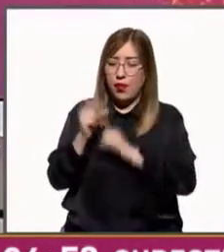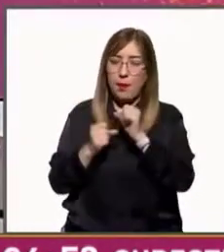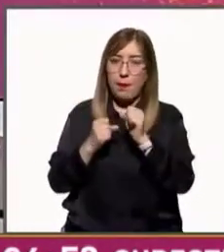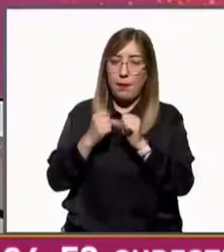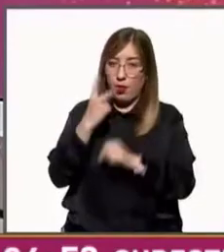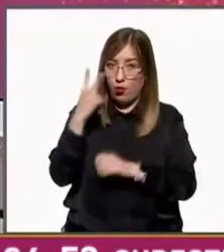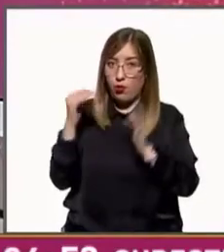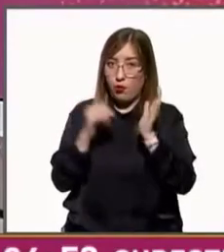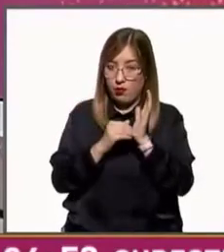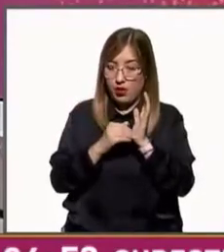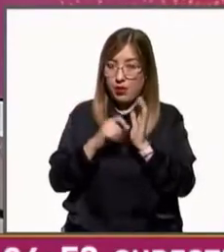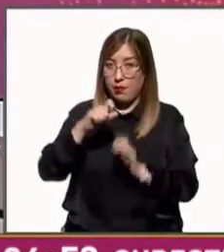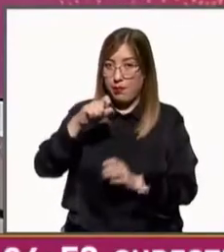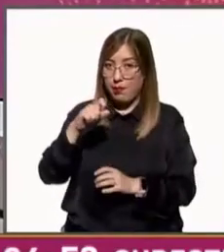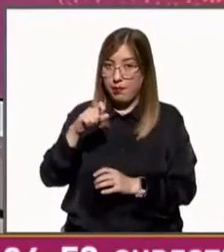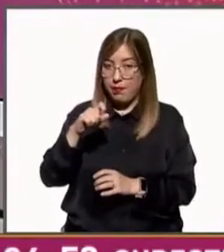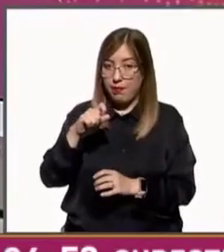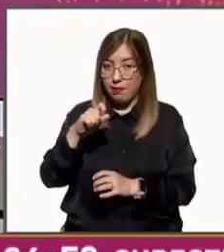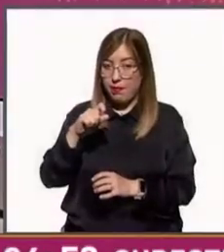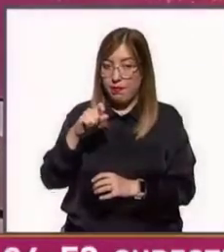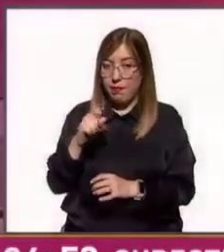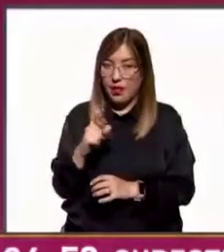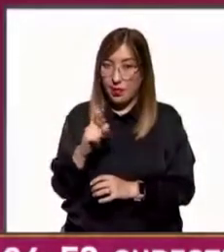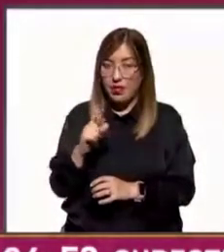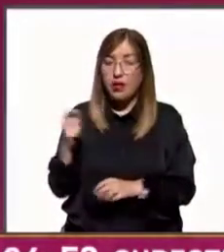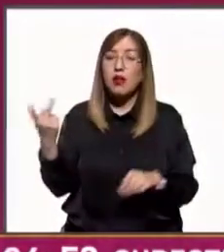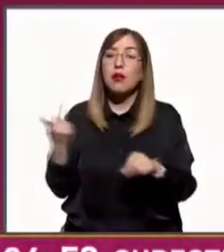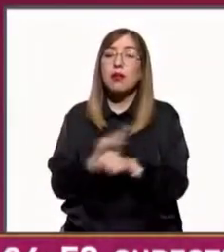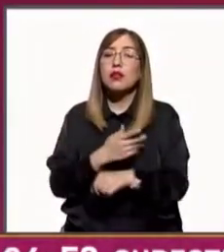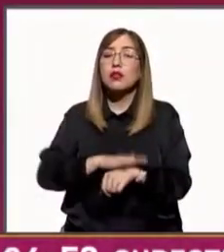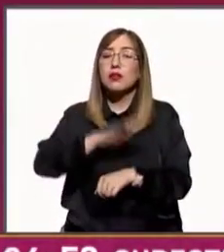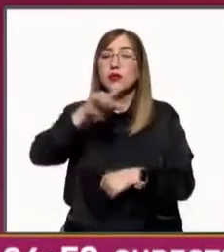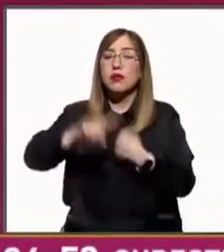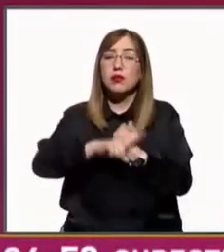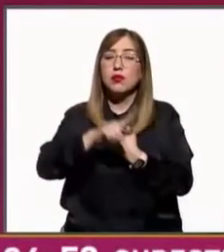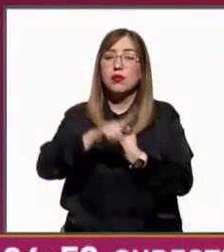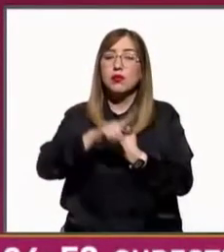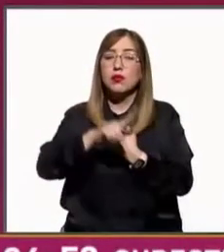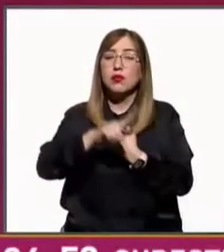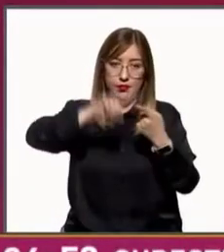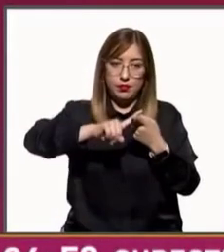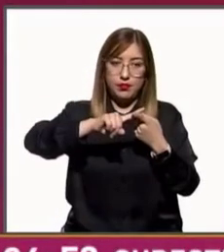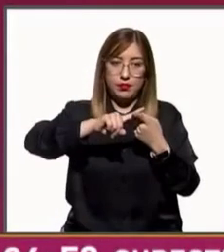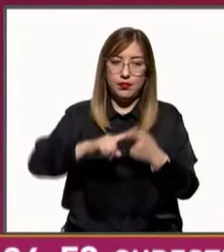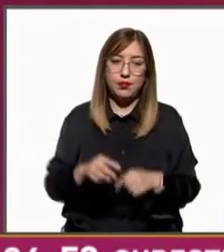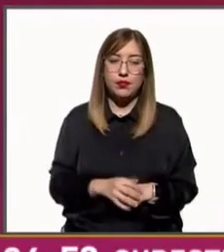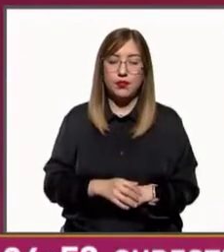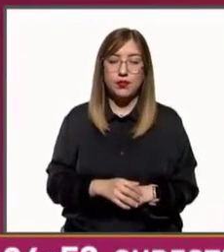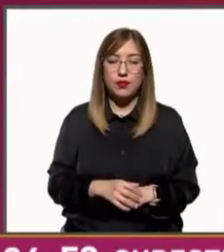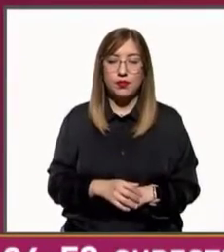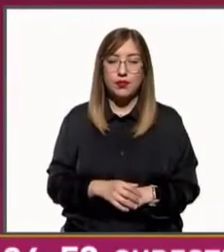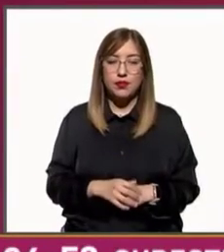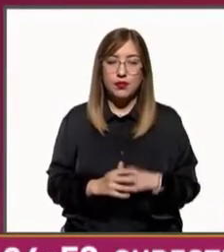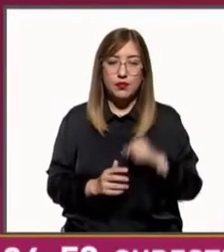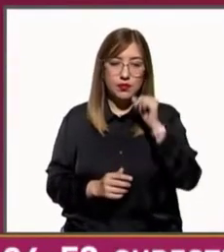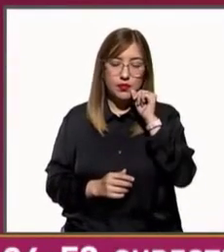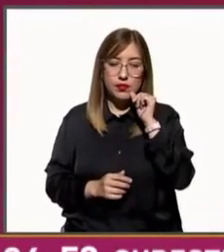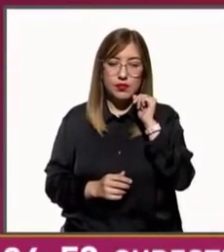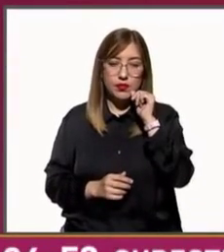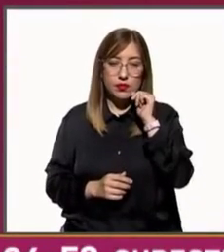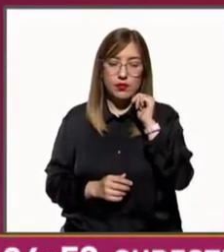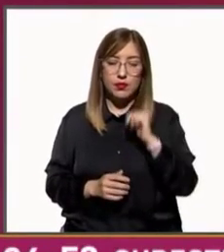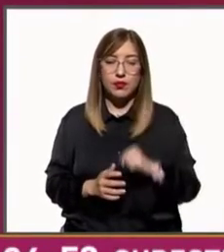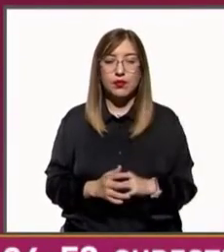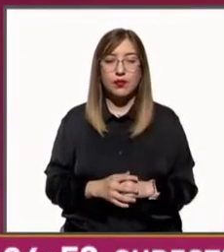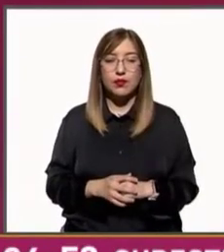2020, año de la pandemia, pues primero obviamente la situación del país, digamos, no son preguntas excluyentes, puedes dar más de una